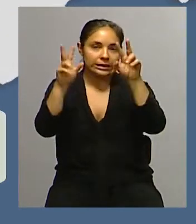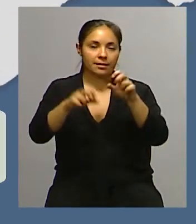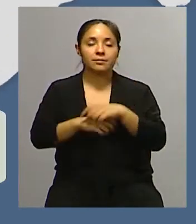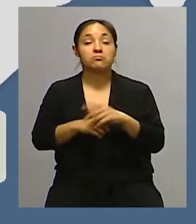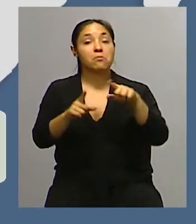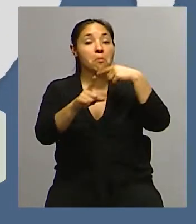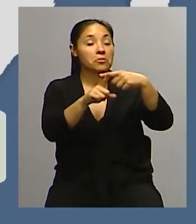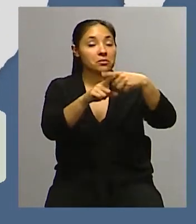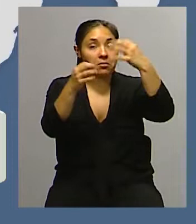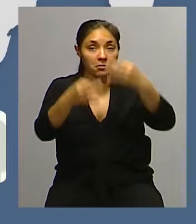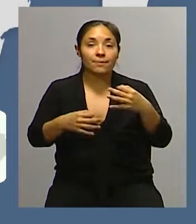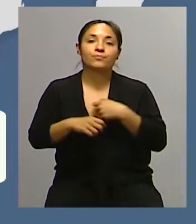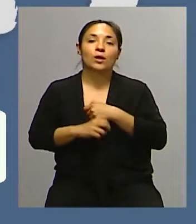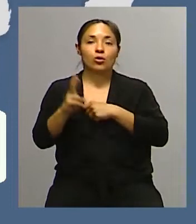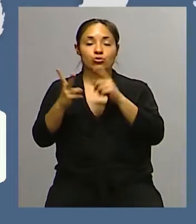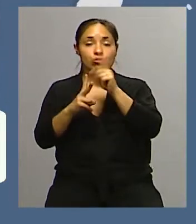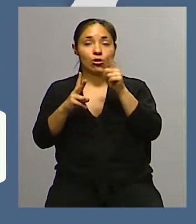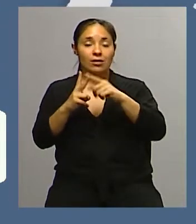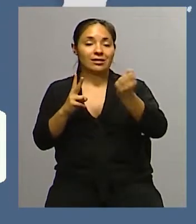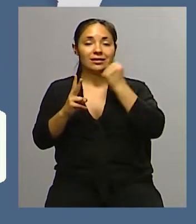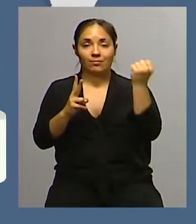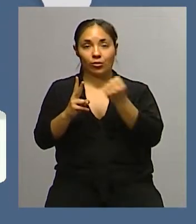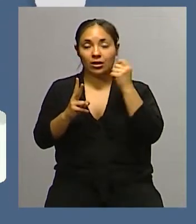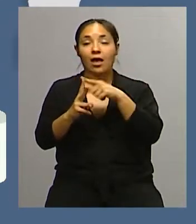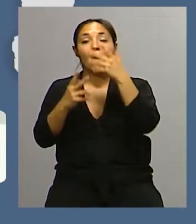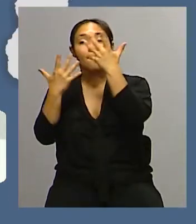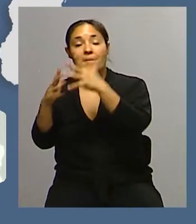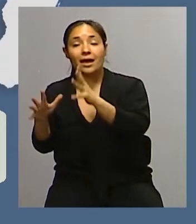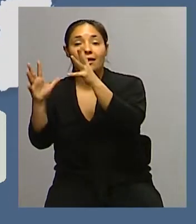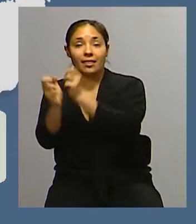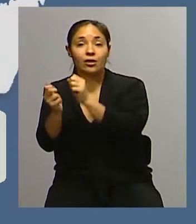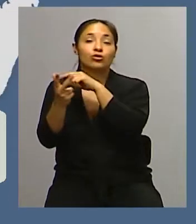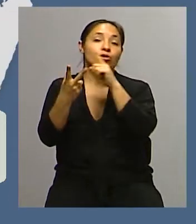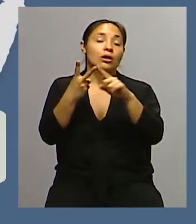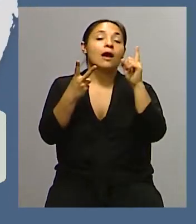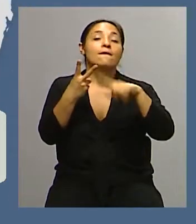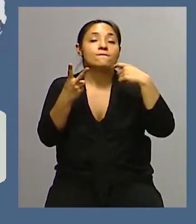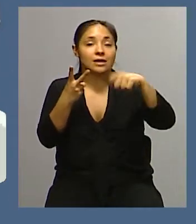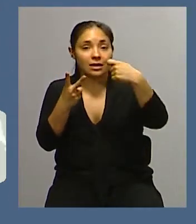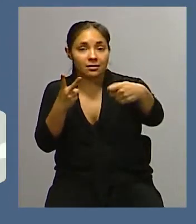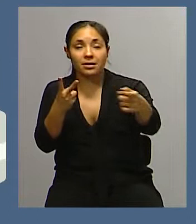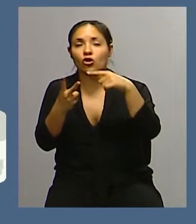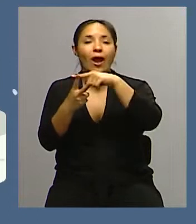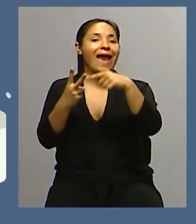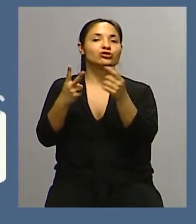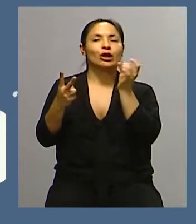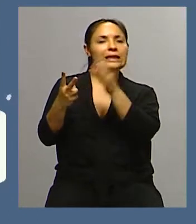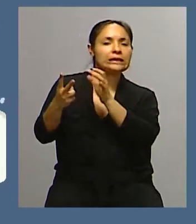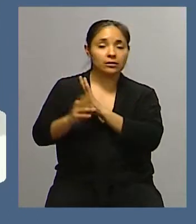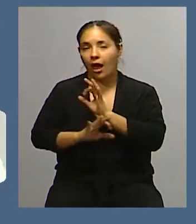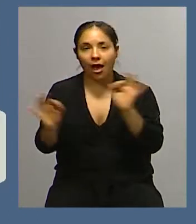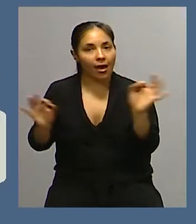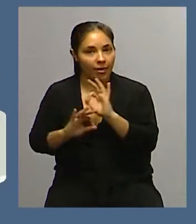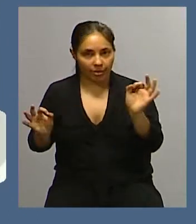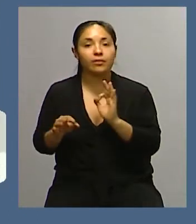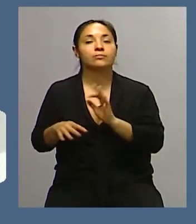inclusión de estos dos temas que yo mencioné, que son tan claves como es pérdidas y daños y financiamiento, no tuvo objeciones. Pero ya marcó el rumbo